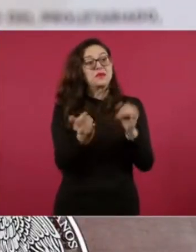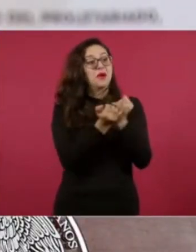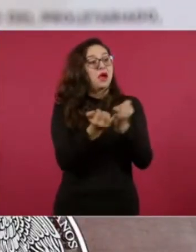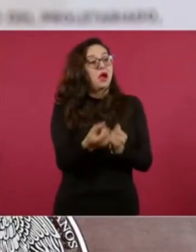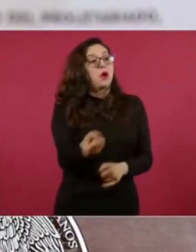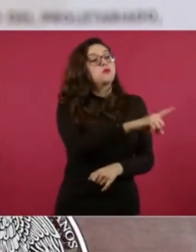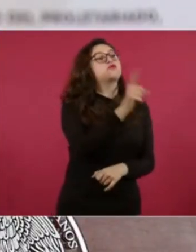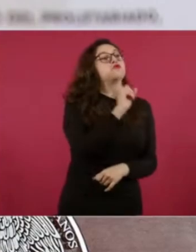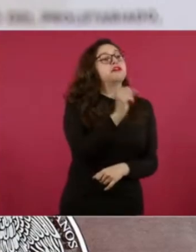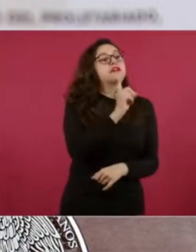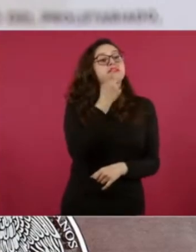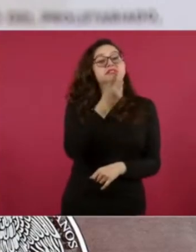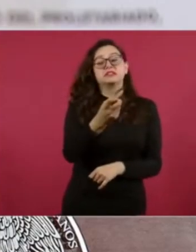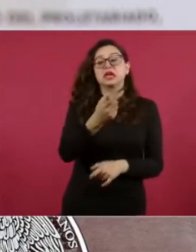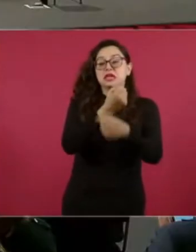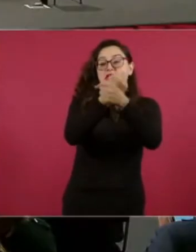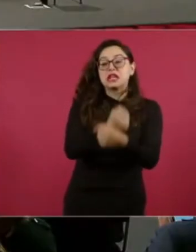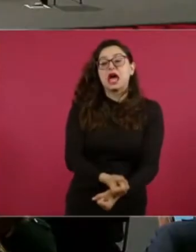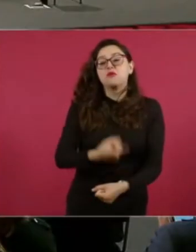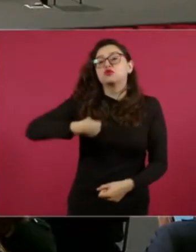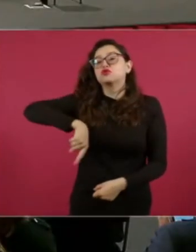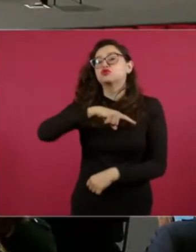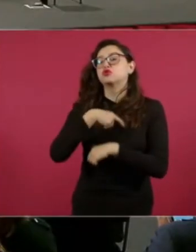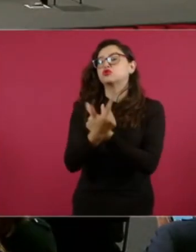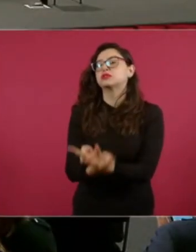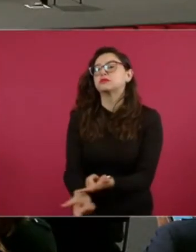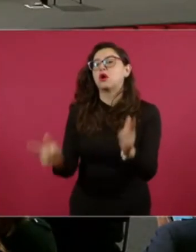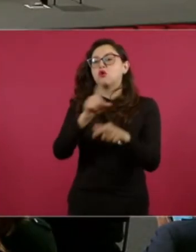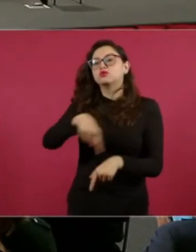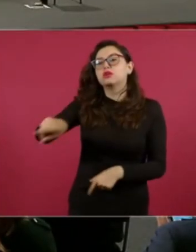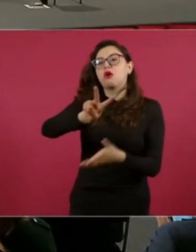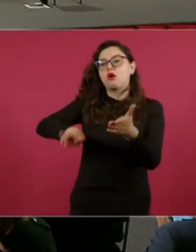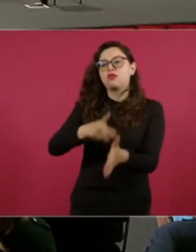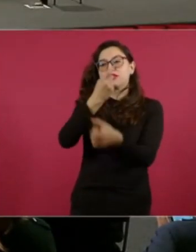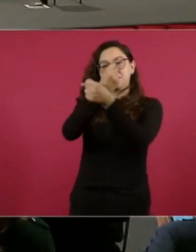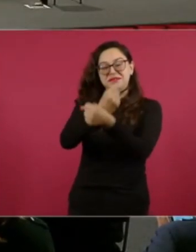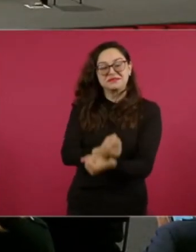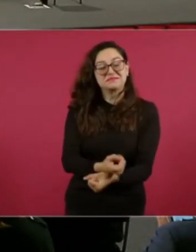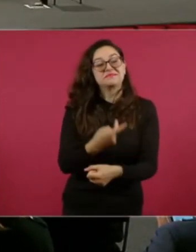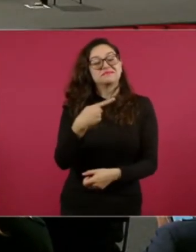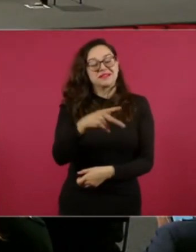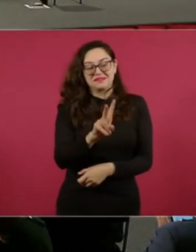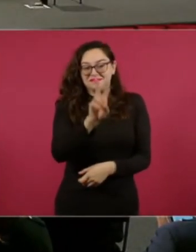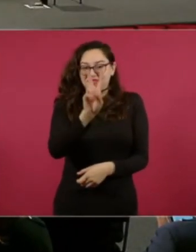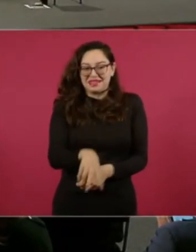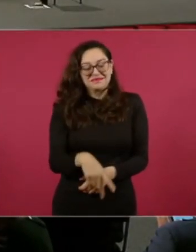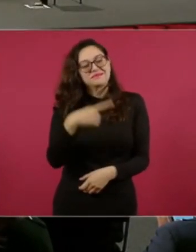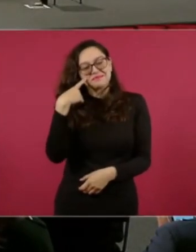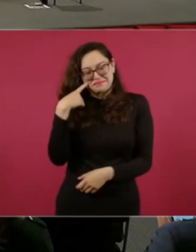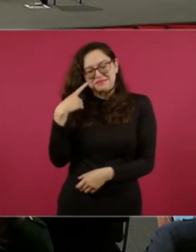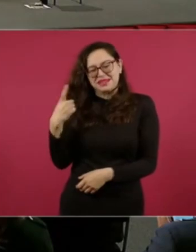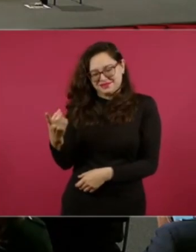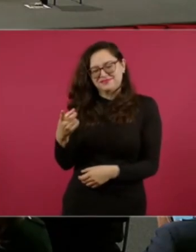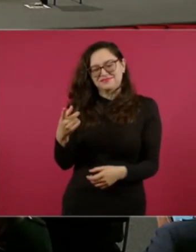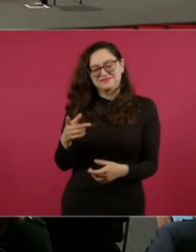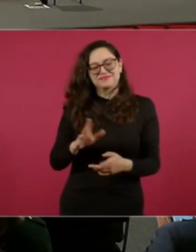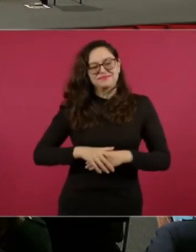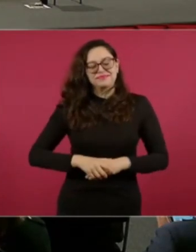tiene desperdicio, escuchemos lo que dijo en entrevista para Radio Fórmula en el espacio que conduce Ciro Gómez Leiva. Vamos a poner solamente un